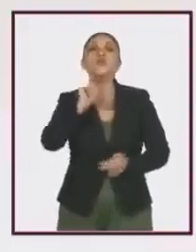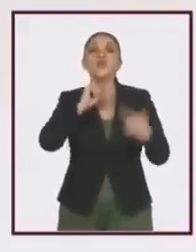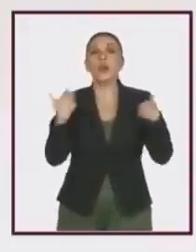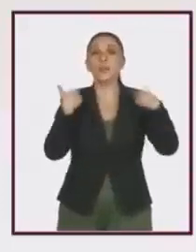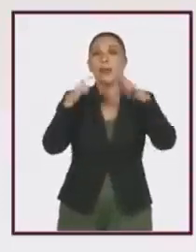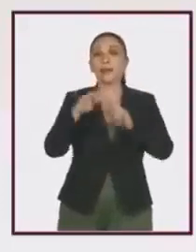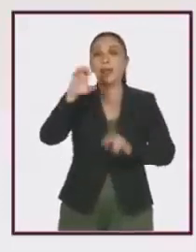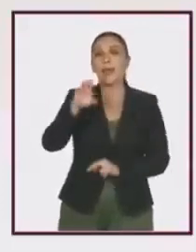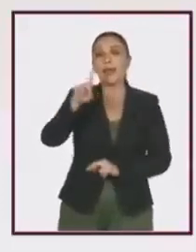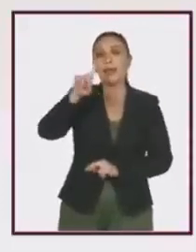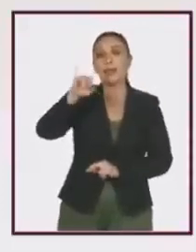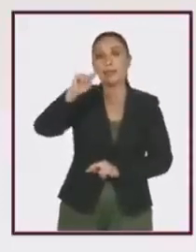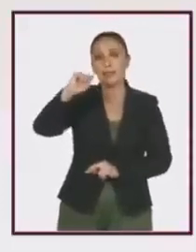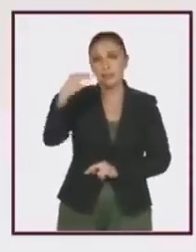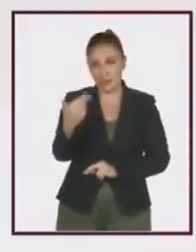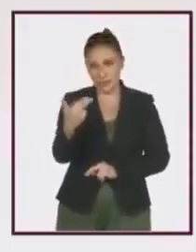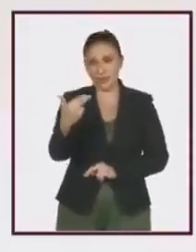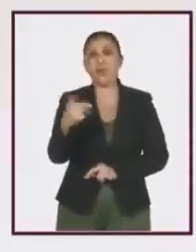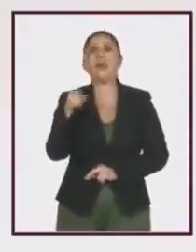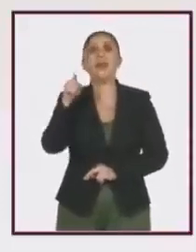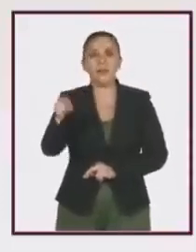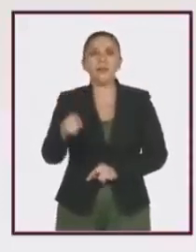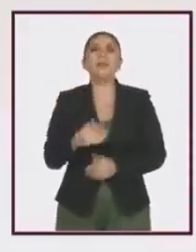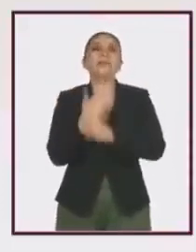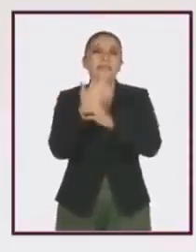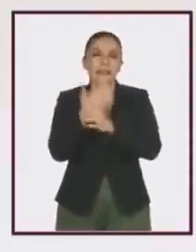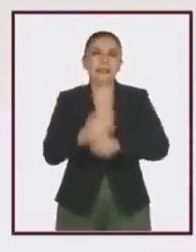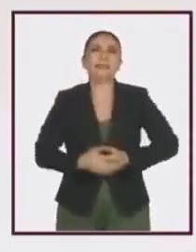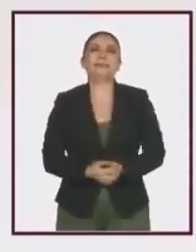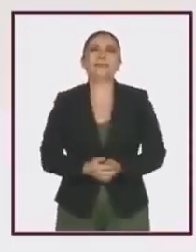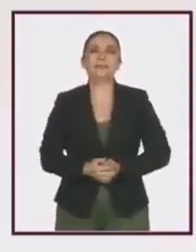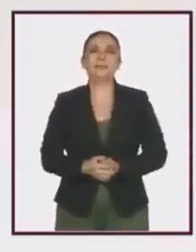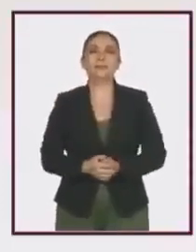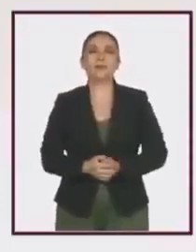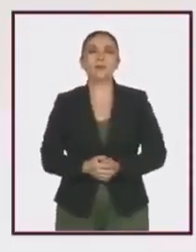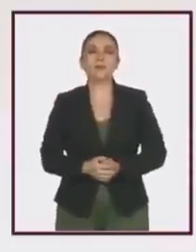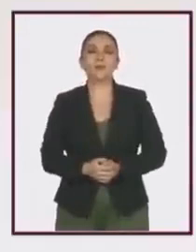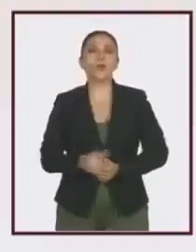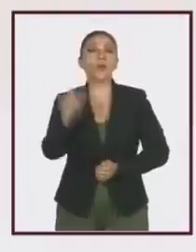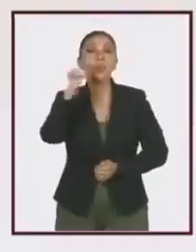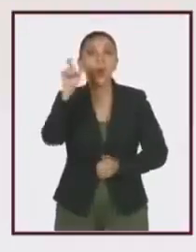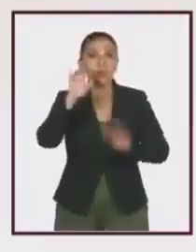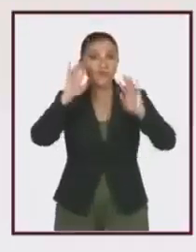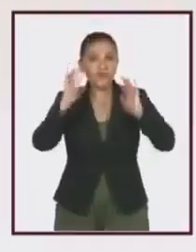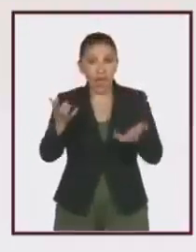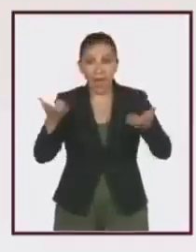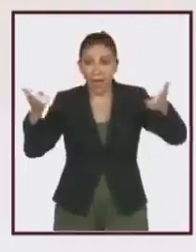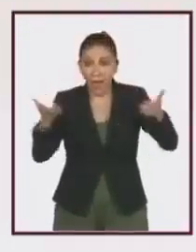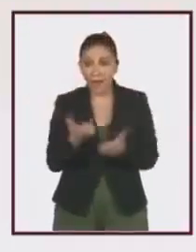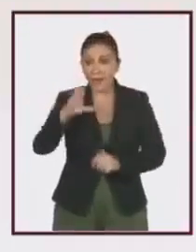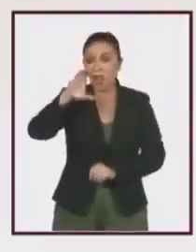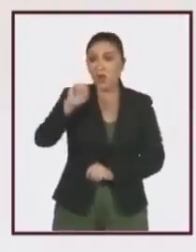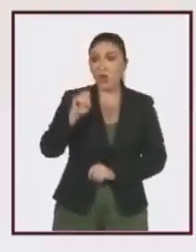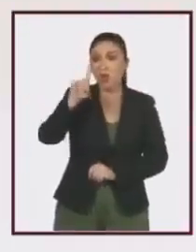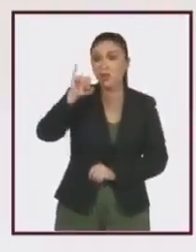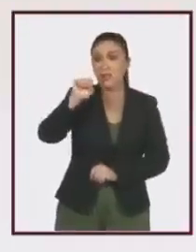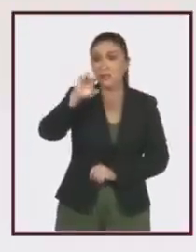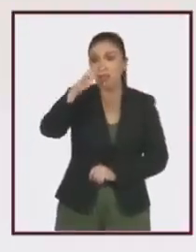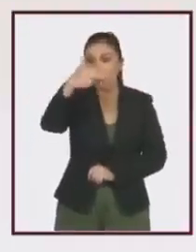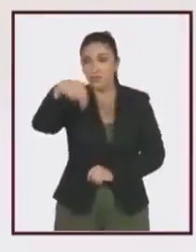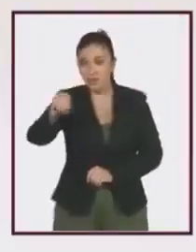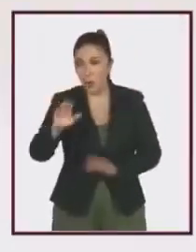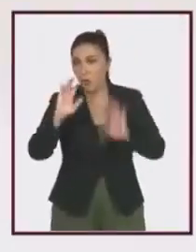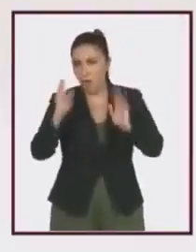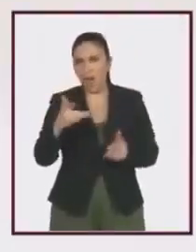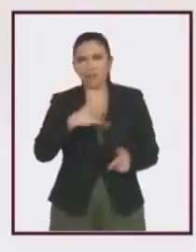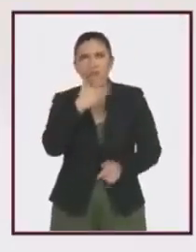Edith Elizabeth Romo Martínez nos dice, a partir de que se realiza el codiseño, se determina la